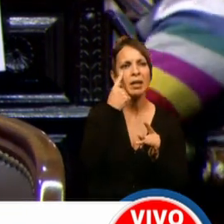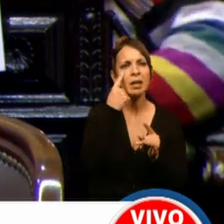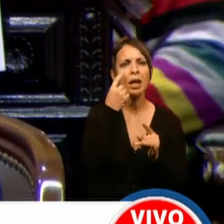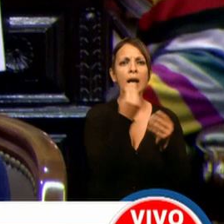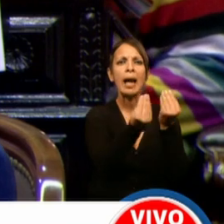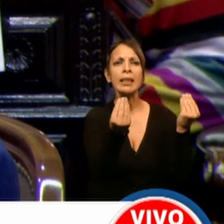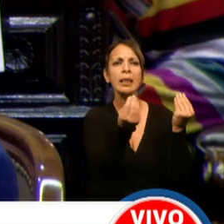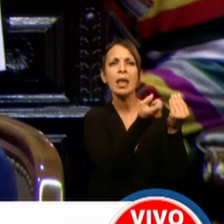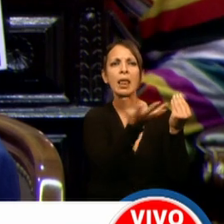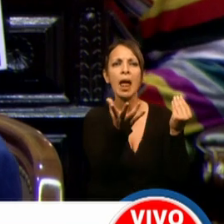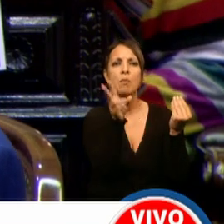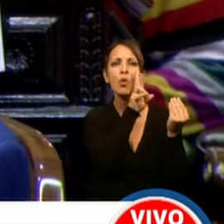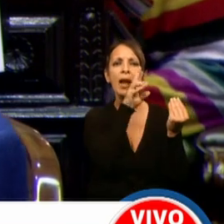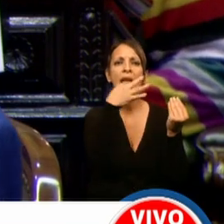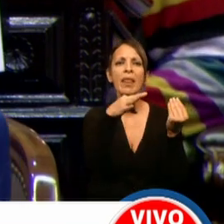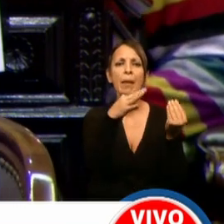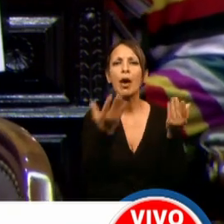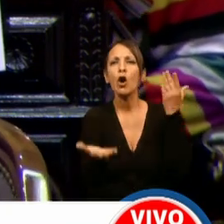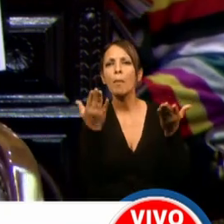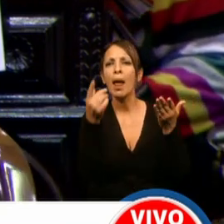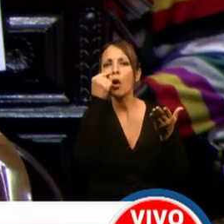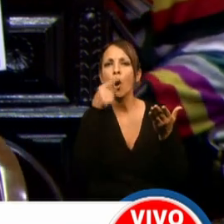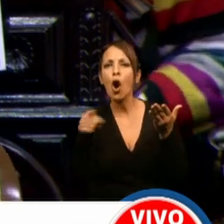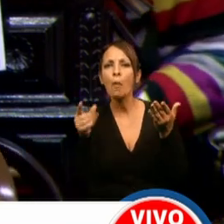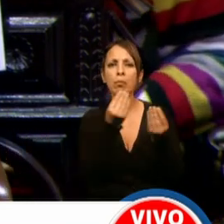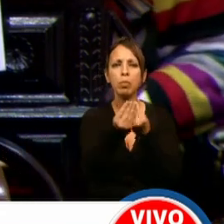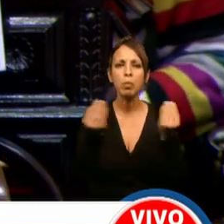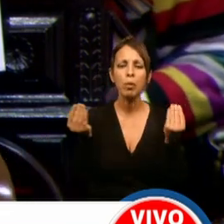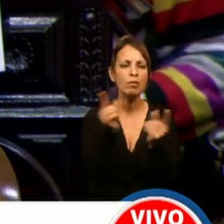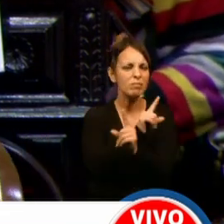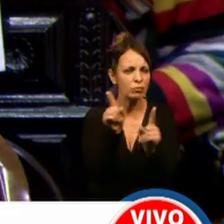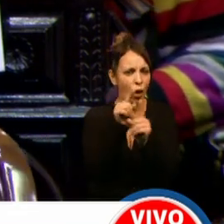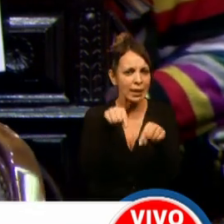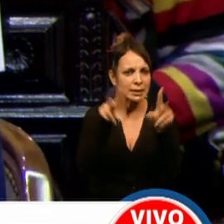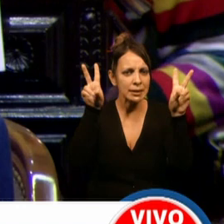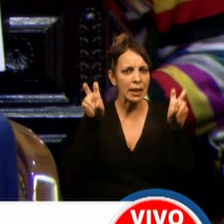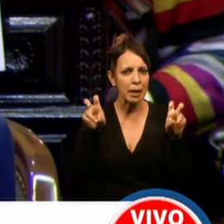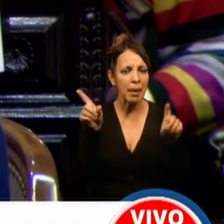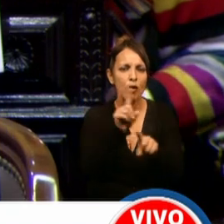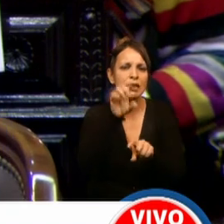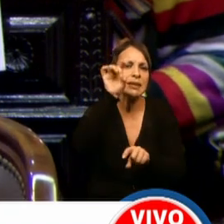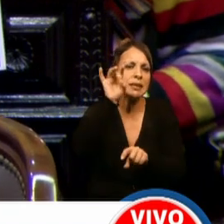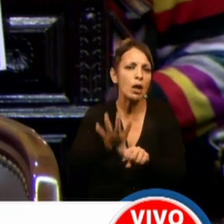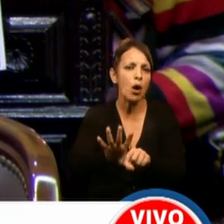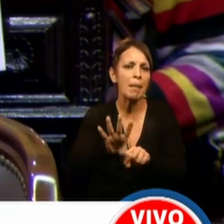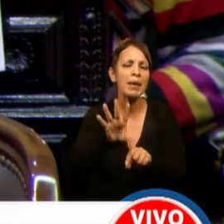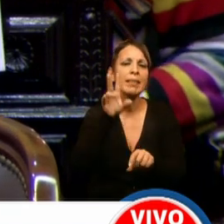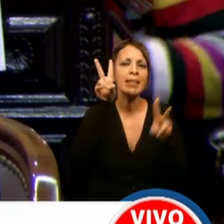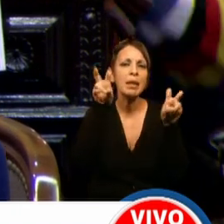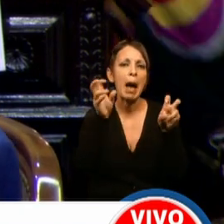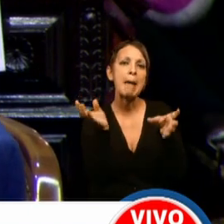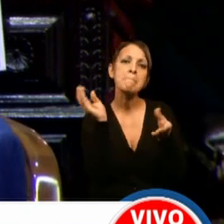que entrar está en relación a los hombres y sin embargo de lo que se trata no es solamente de sumar